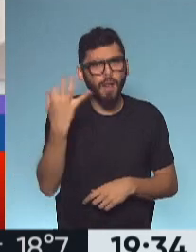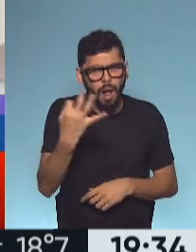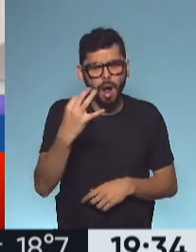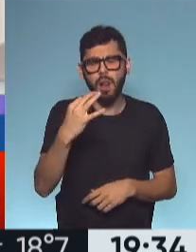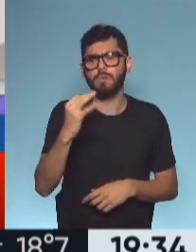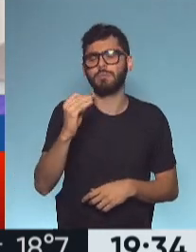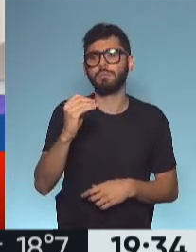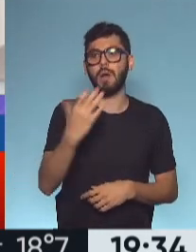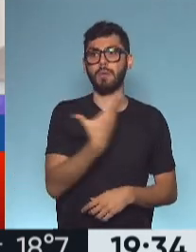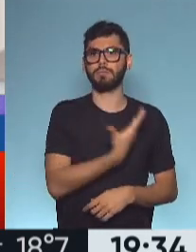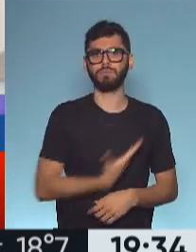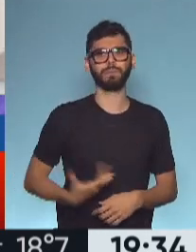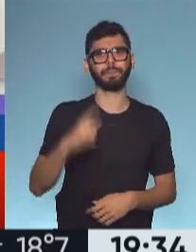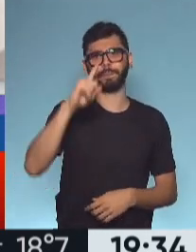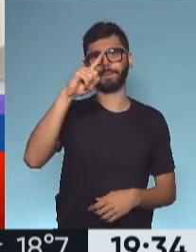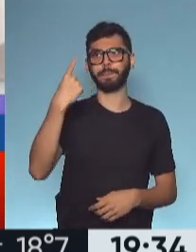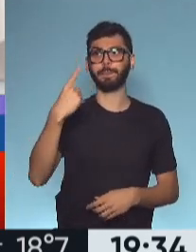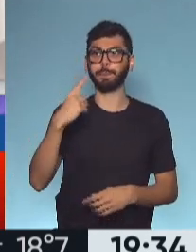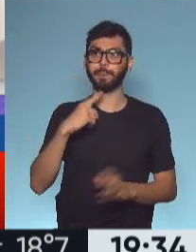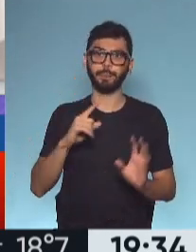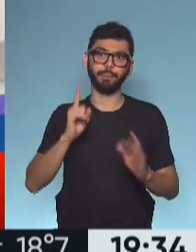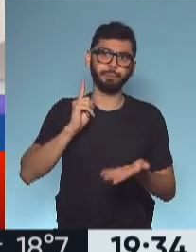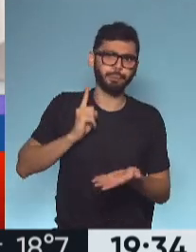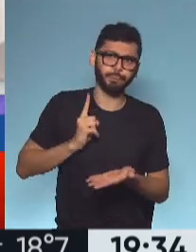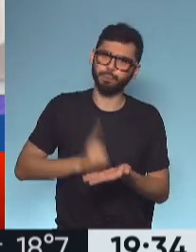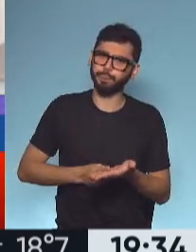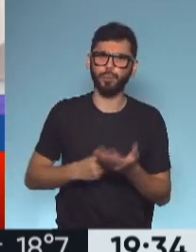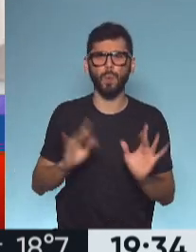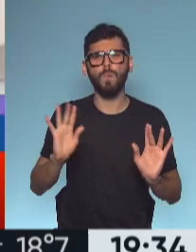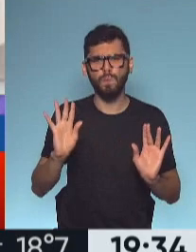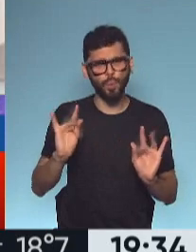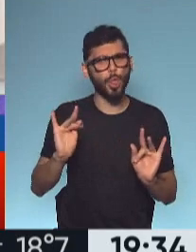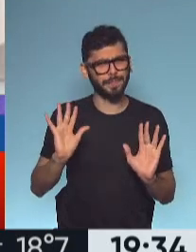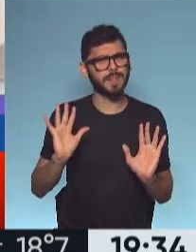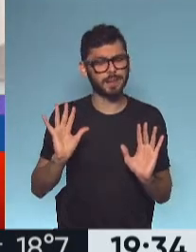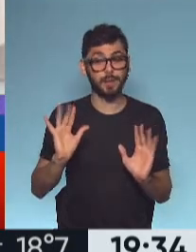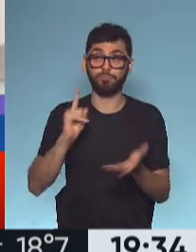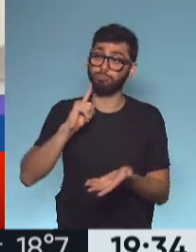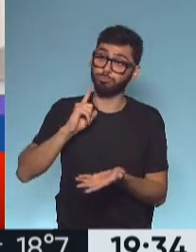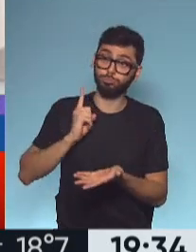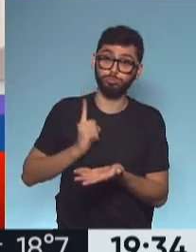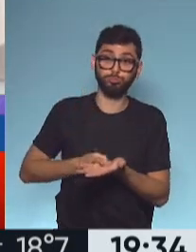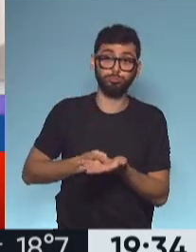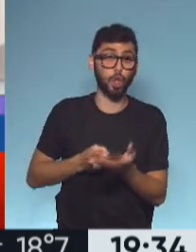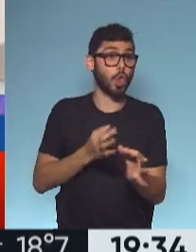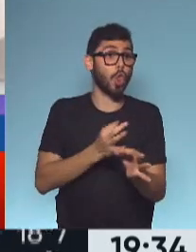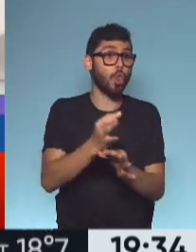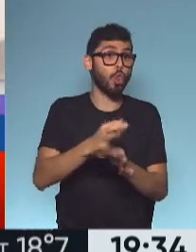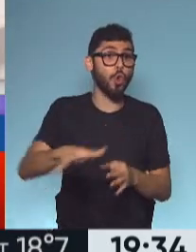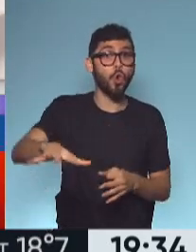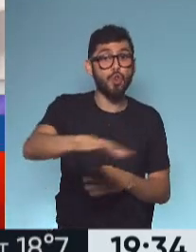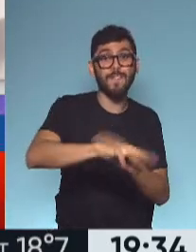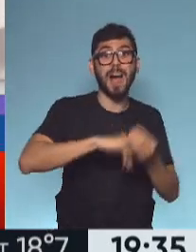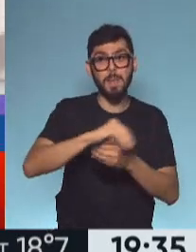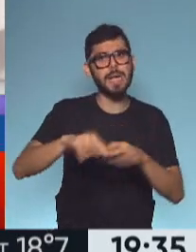en haber adoptado una decisión muy difícil, una decisión por supuesto que tiene un impacto muy importante en nuestro sistema educativo, en nuestras